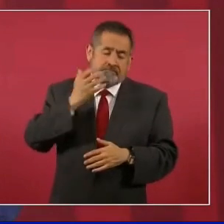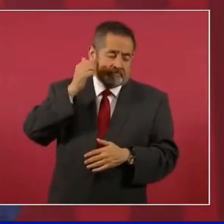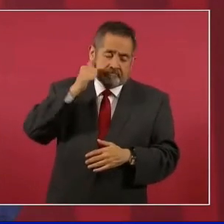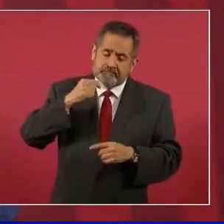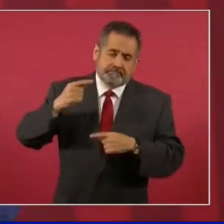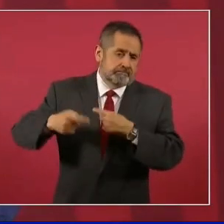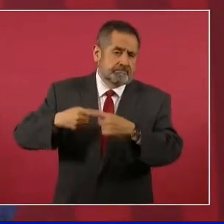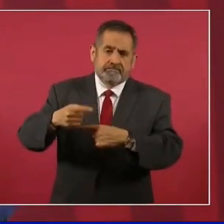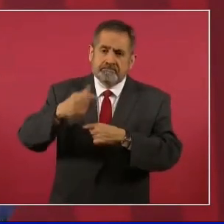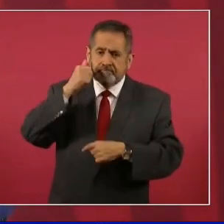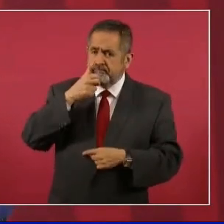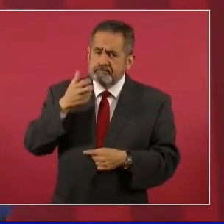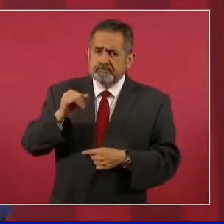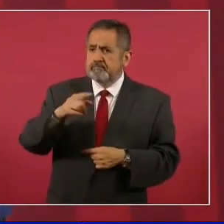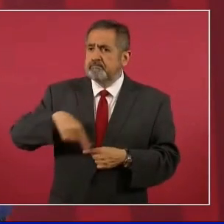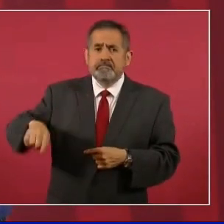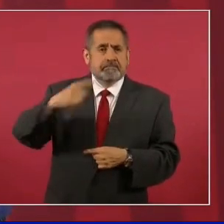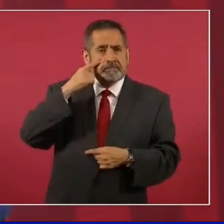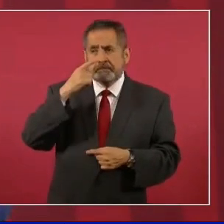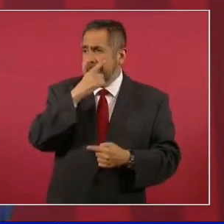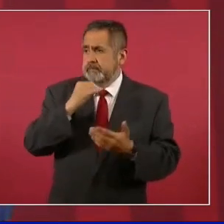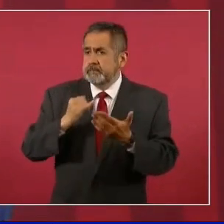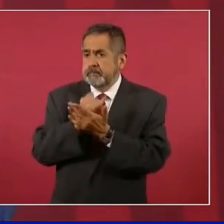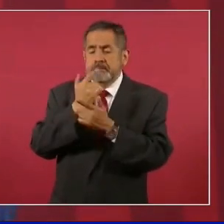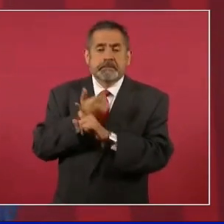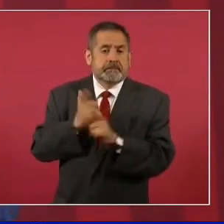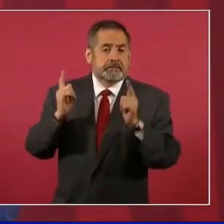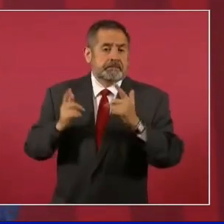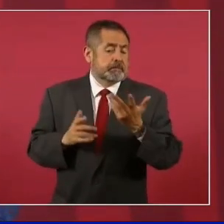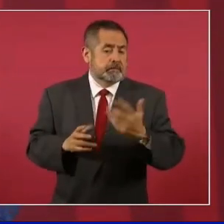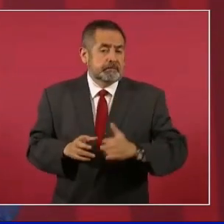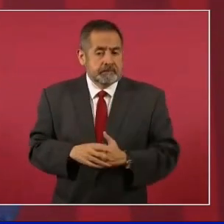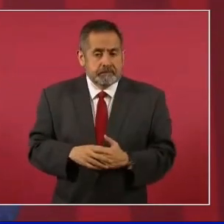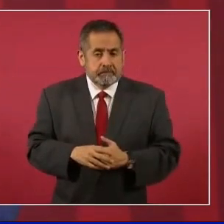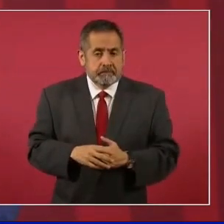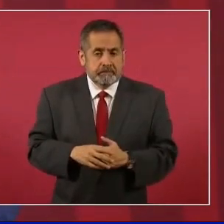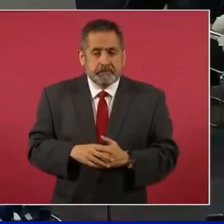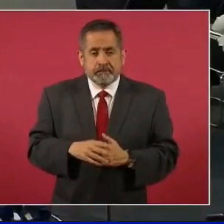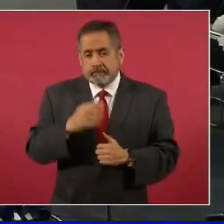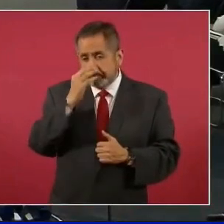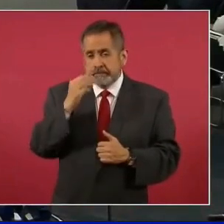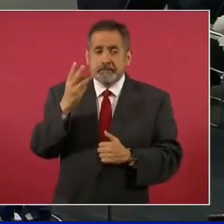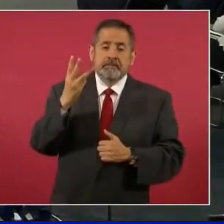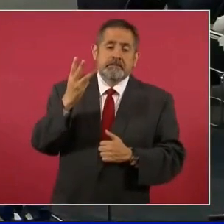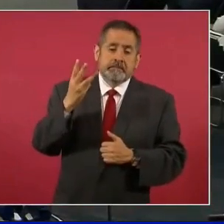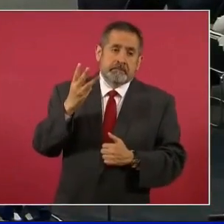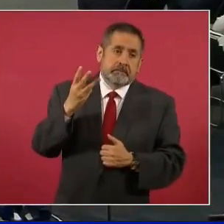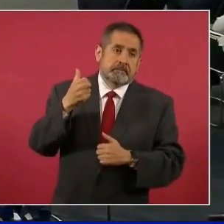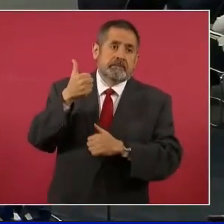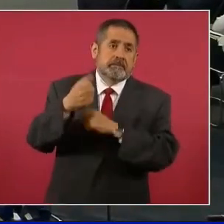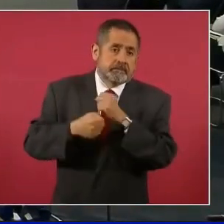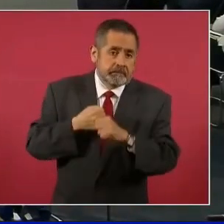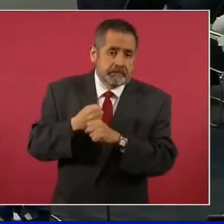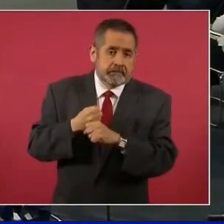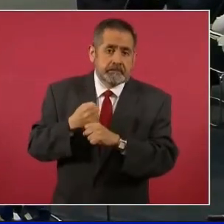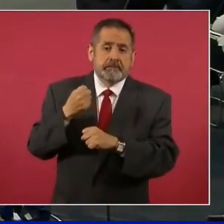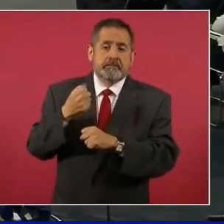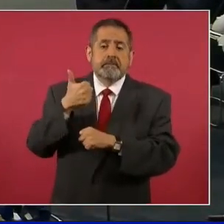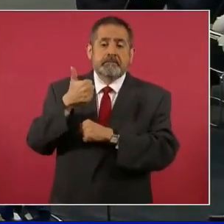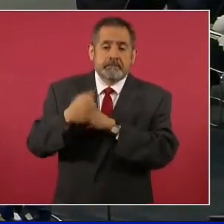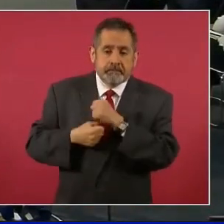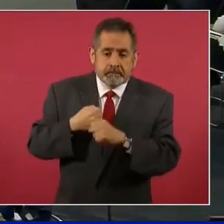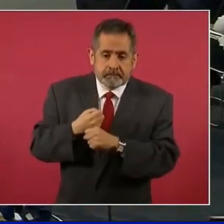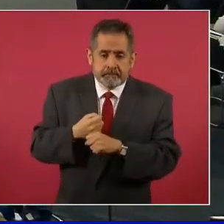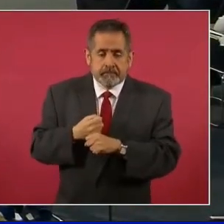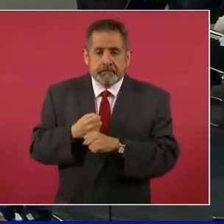la democracia, y no solo cada 3, cada 6 años, no solo democracia